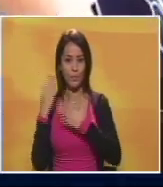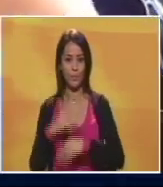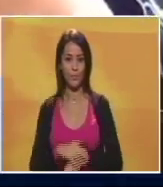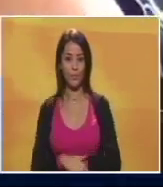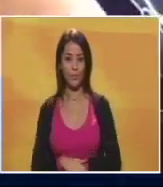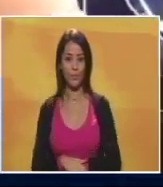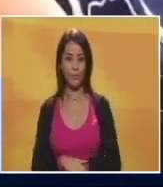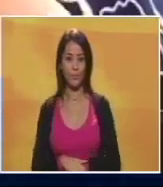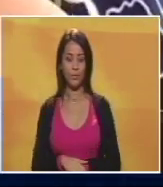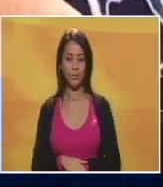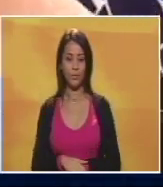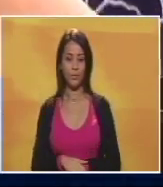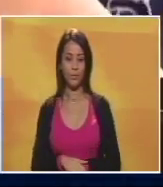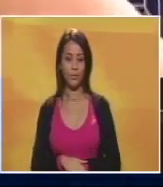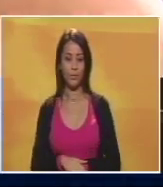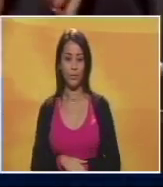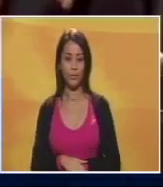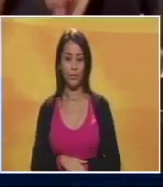son